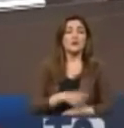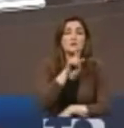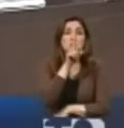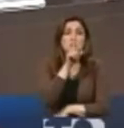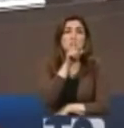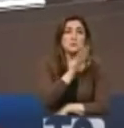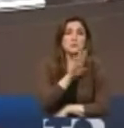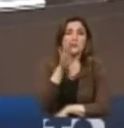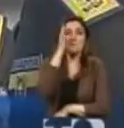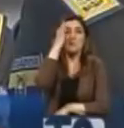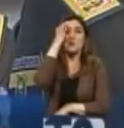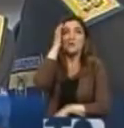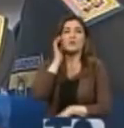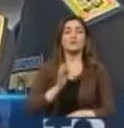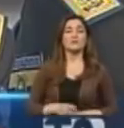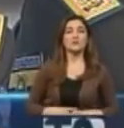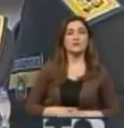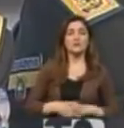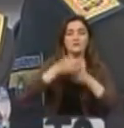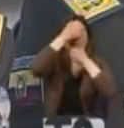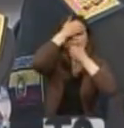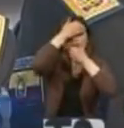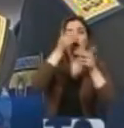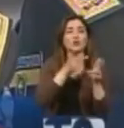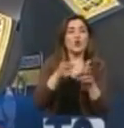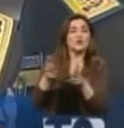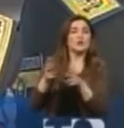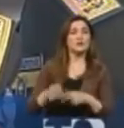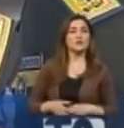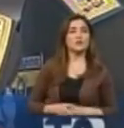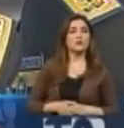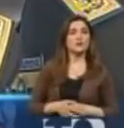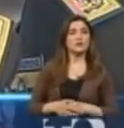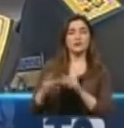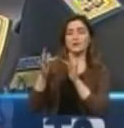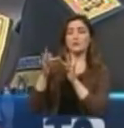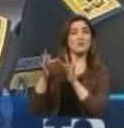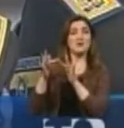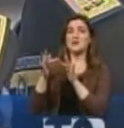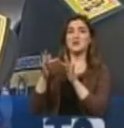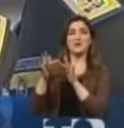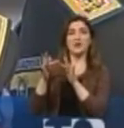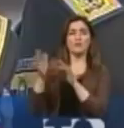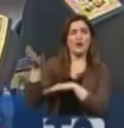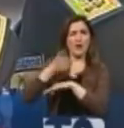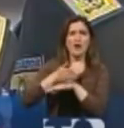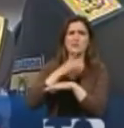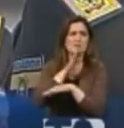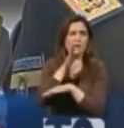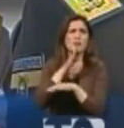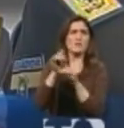silencio que preocupa. Este terrorista no ha tenido una comunicación, como es su característica